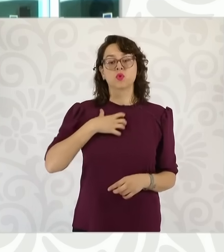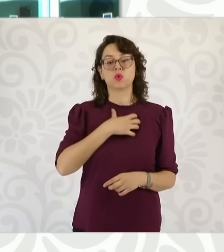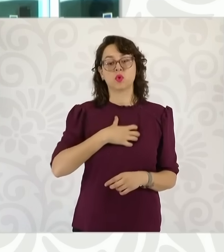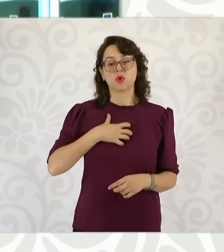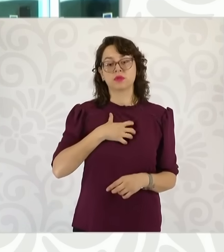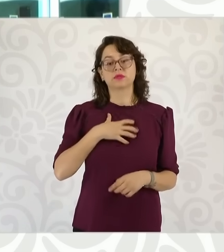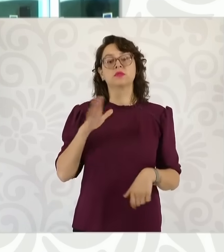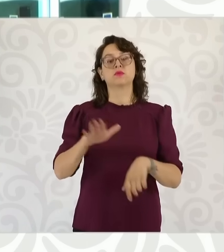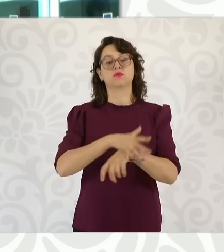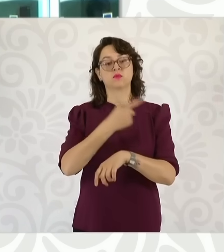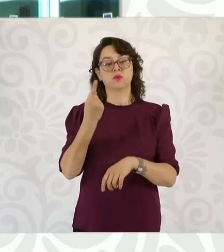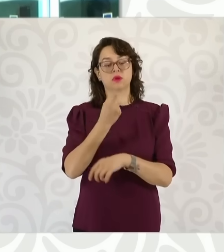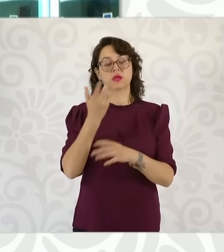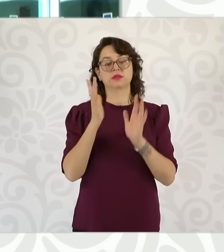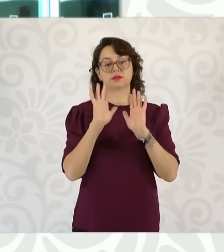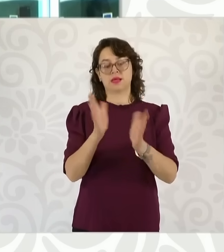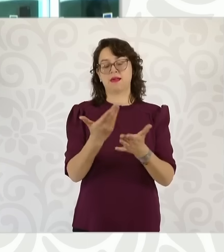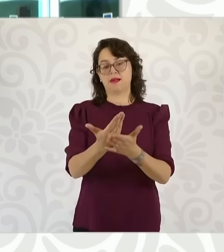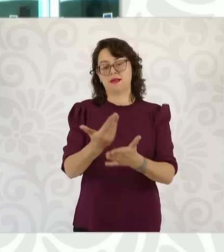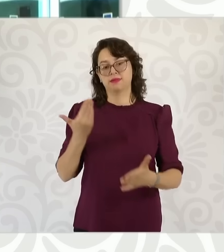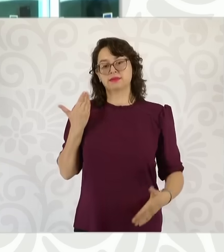informó Alejandro,